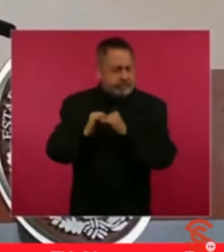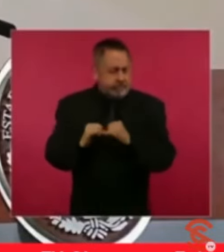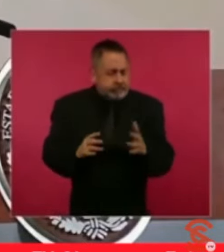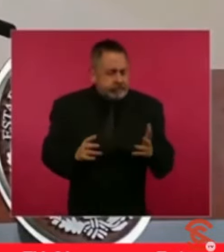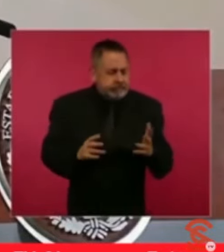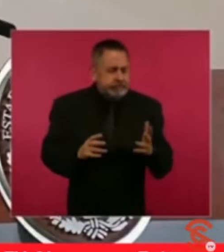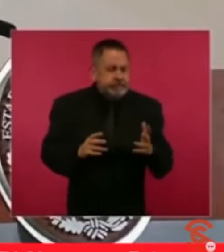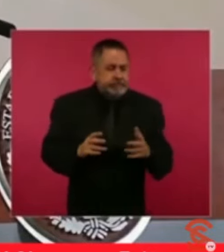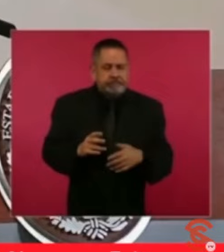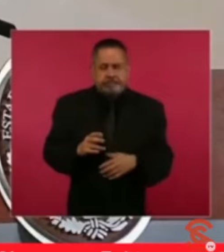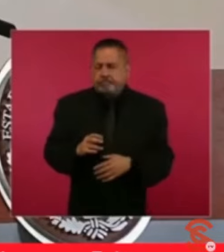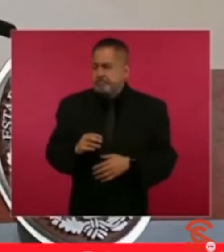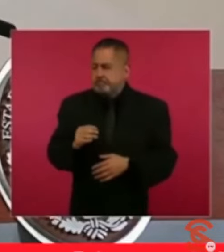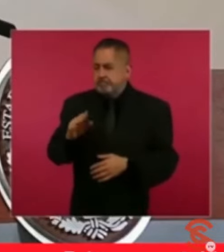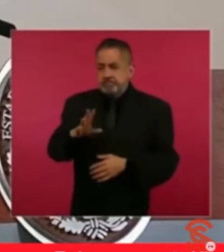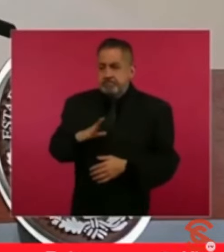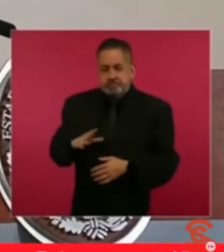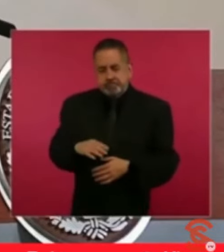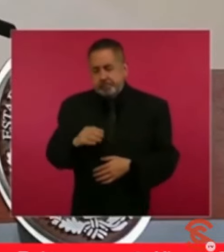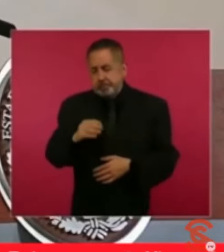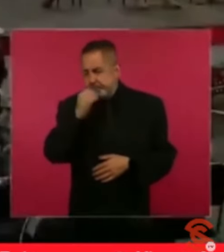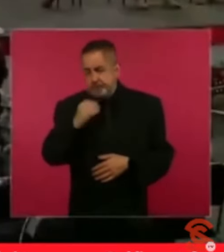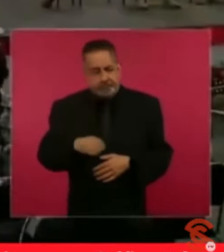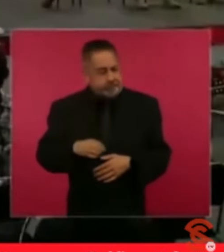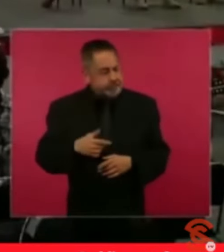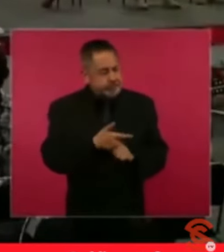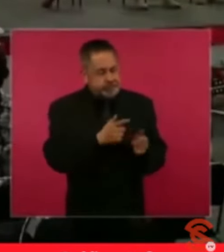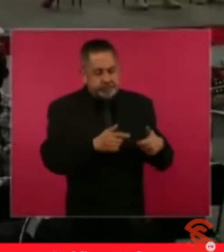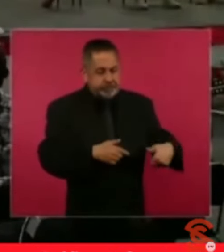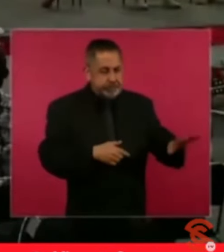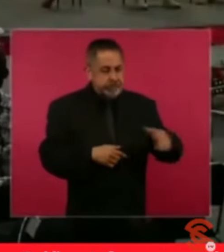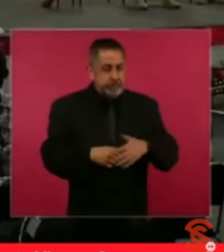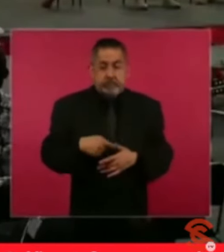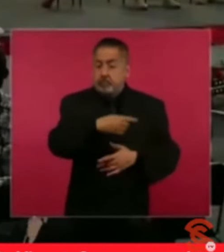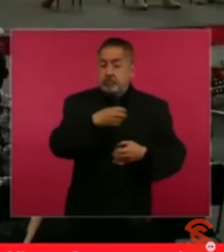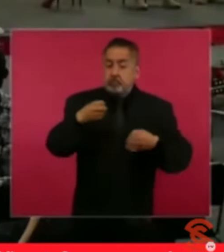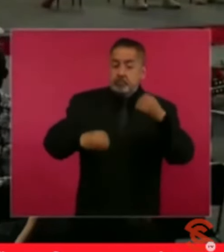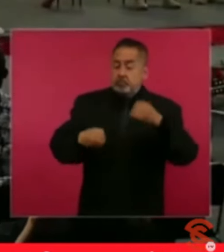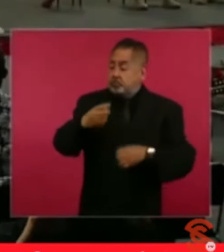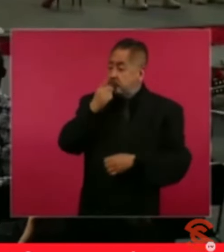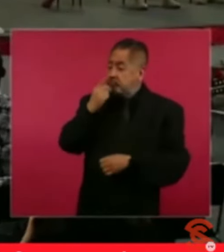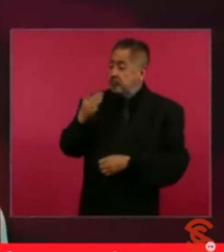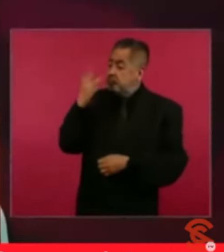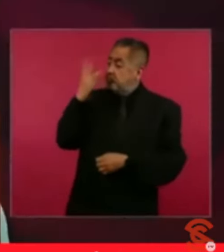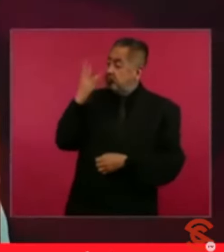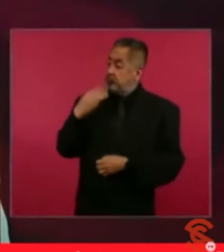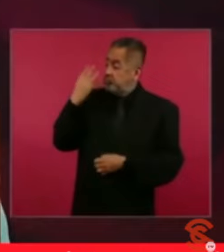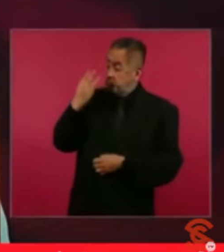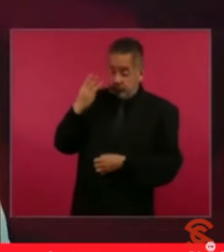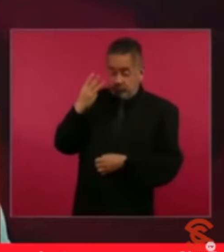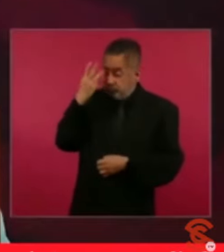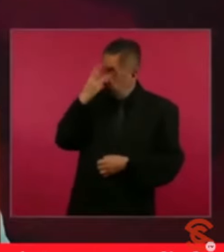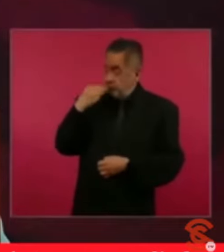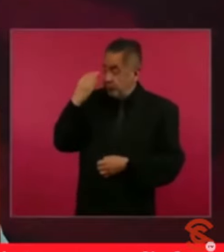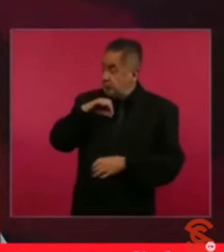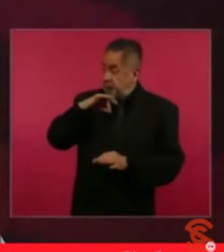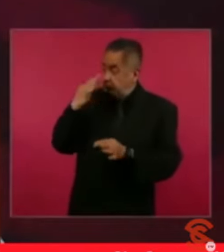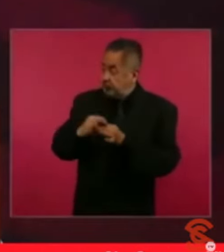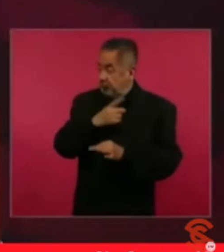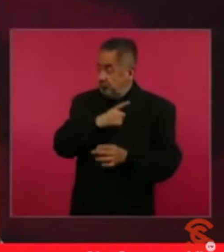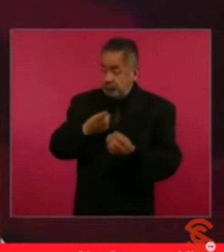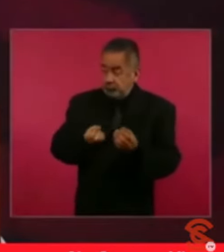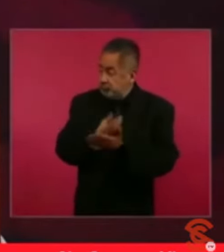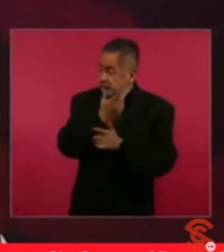Al final, aunque el juez había dado un ultimátum de 3 horas, se